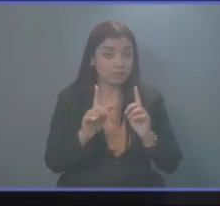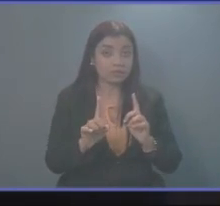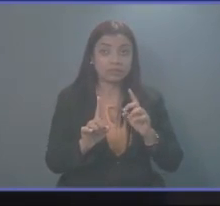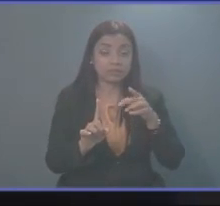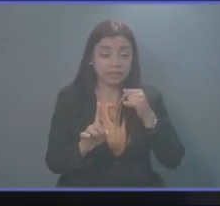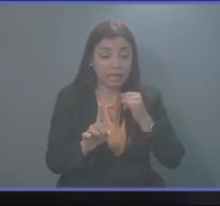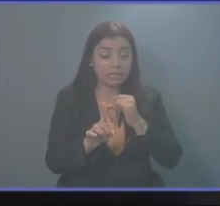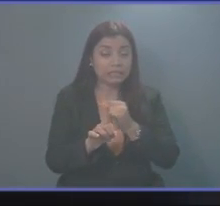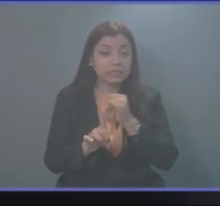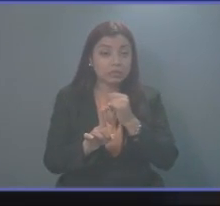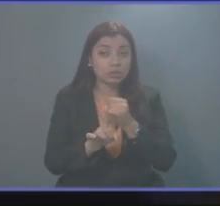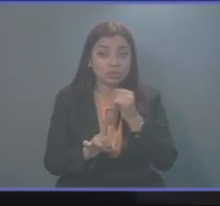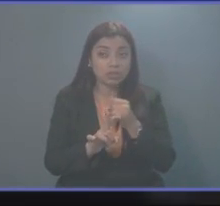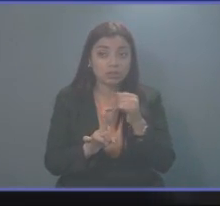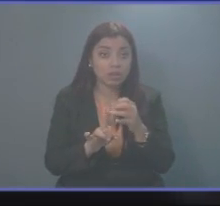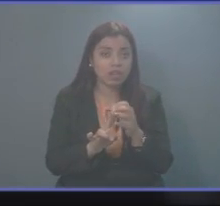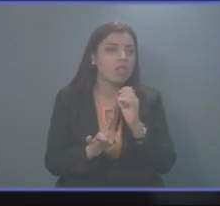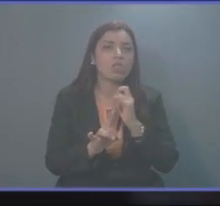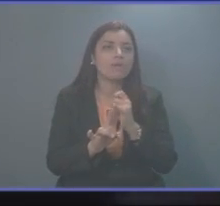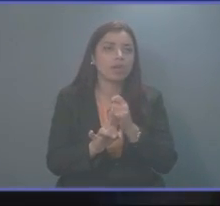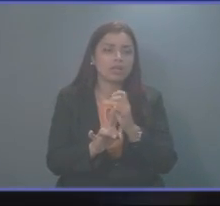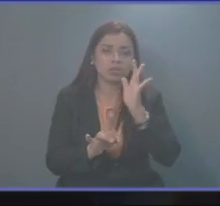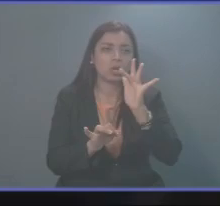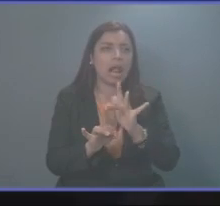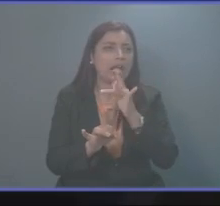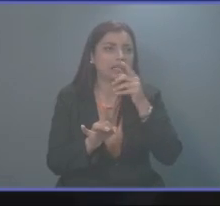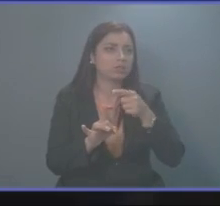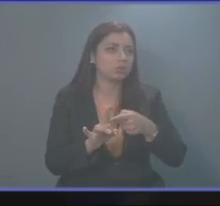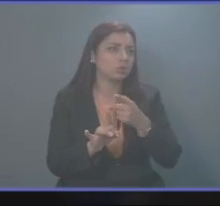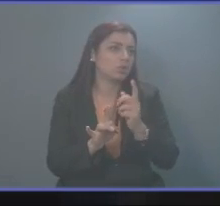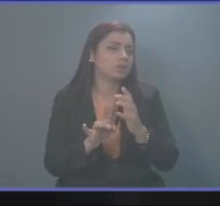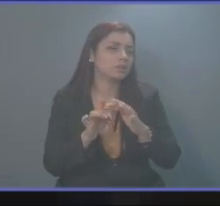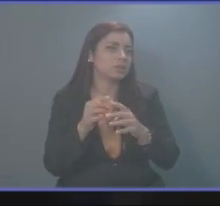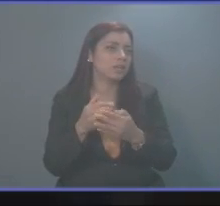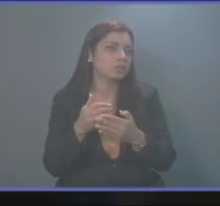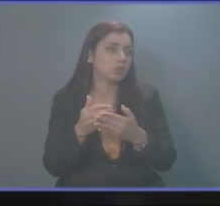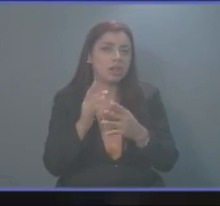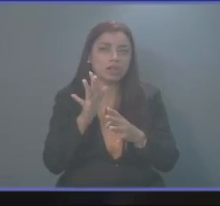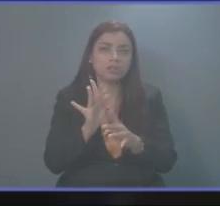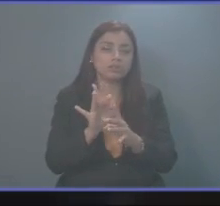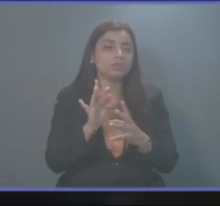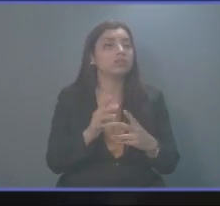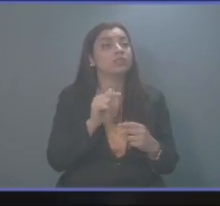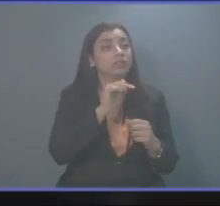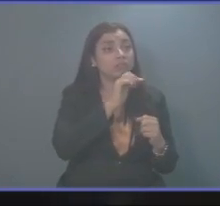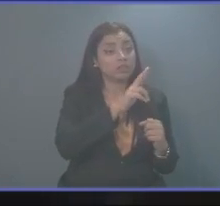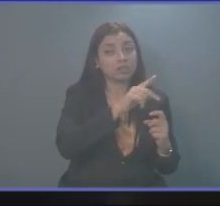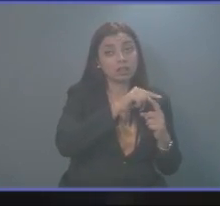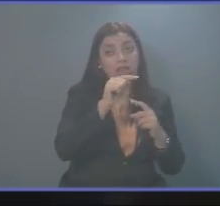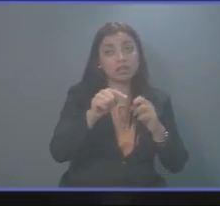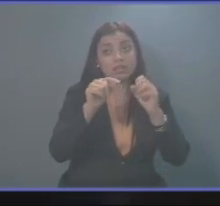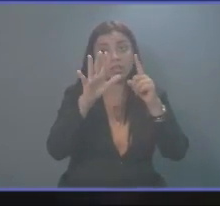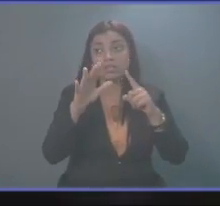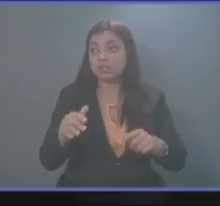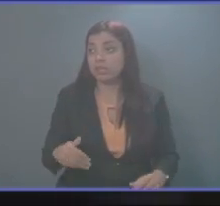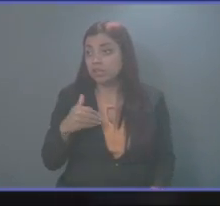sea constitutivo de violación será sancionado con prisión de 3 a 6 años. El